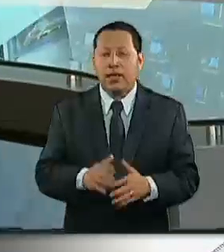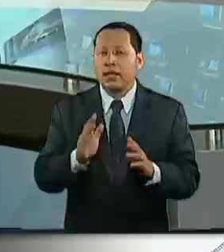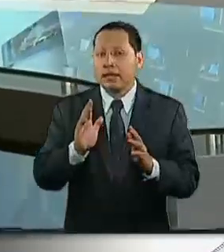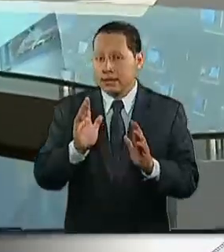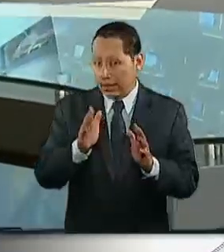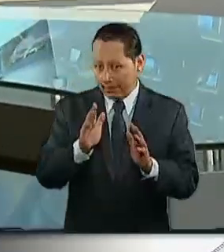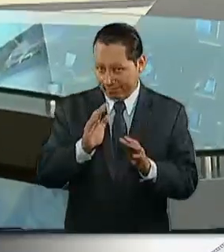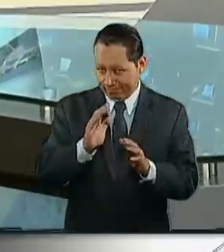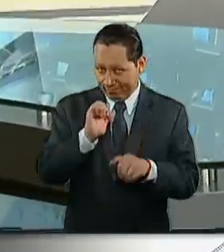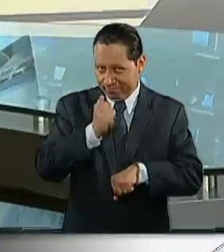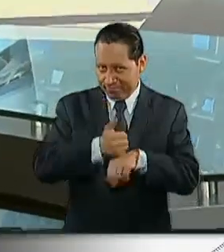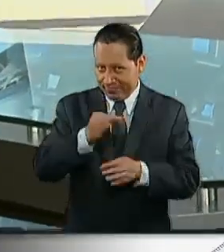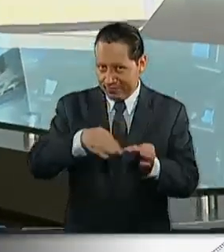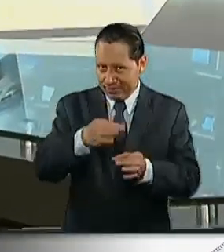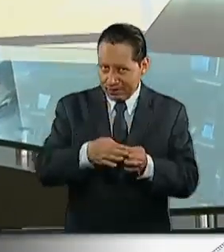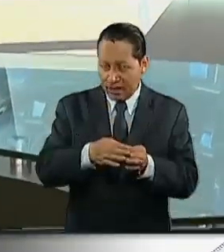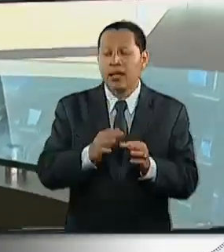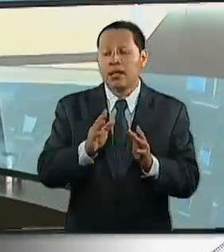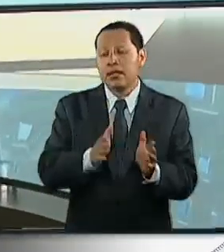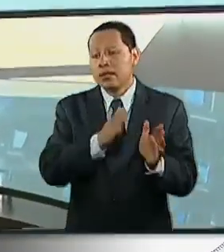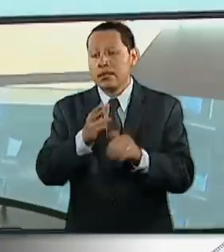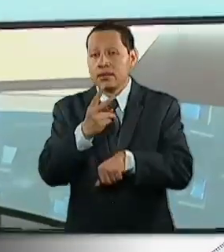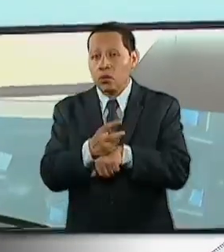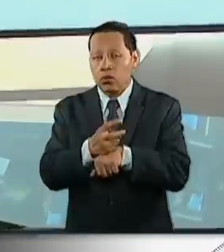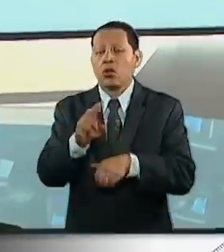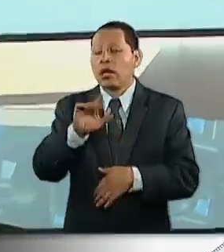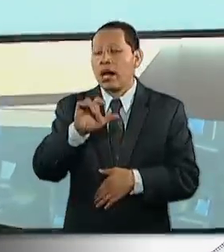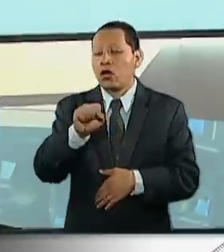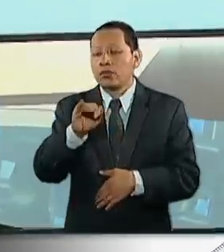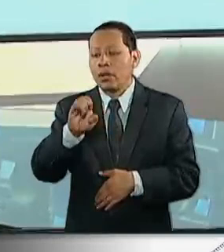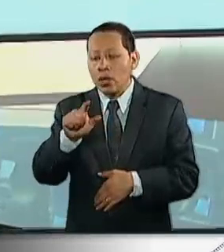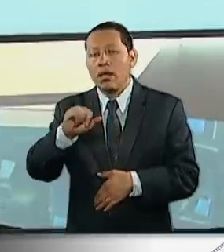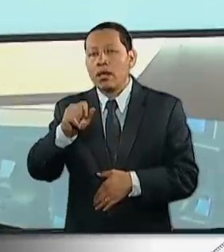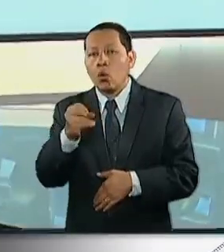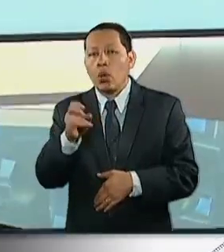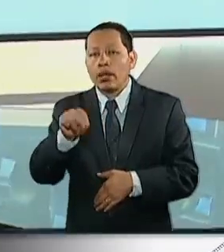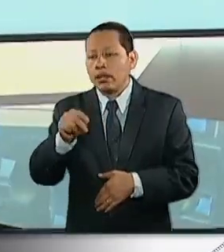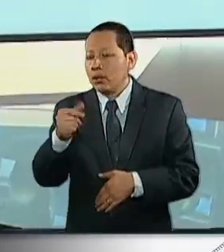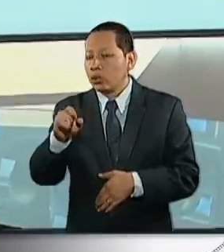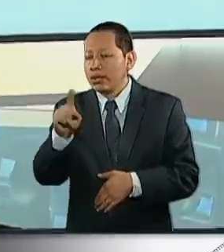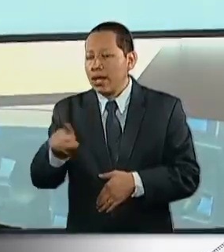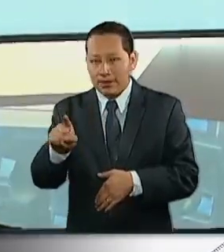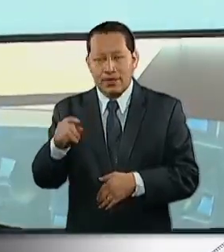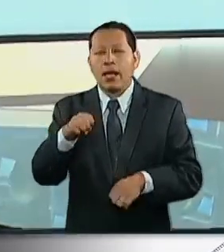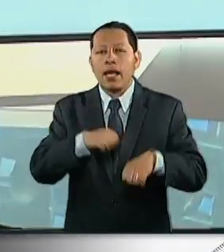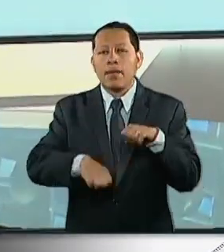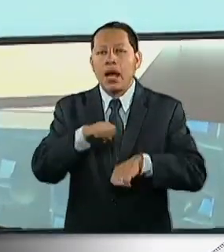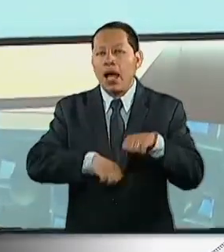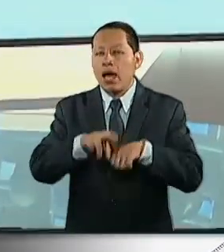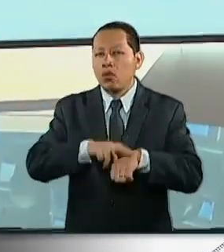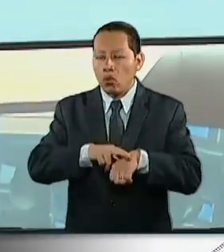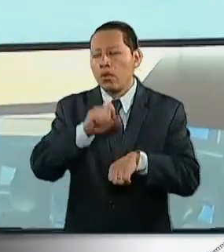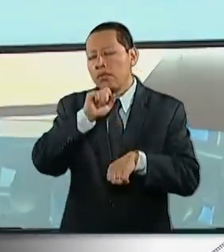ya se dio paso a la comparecencia del ciudadano Carlos Manuel Joaquín González quien ha sido designado como embajador extraordinario